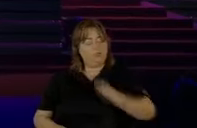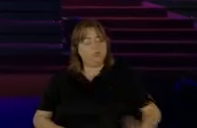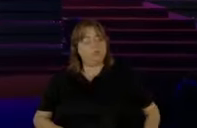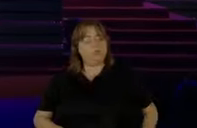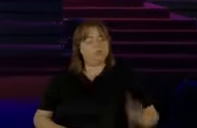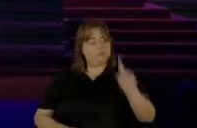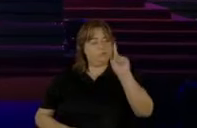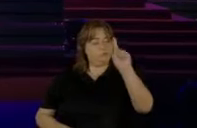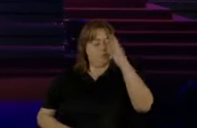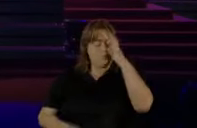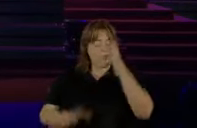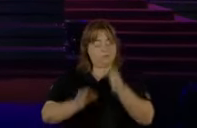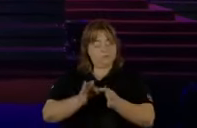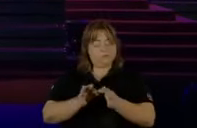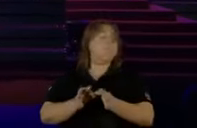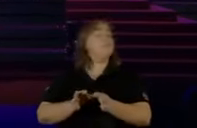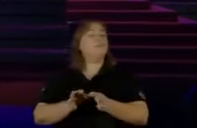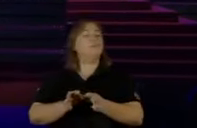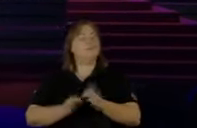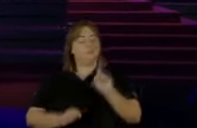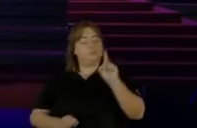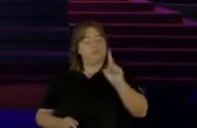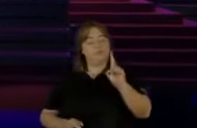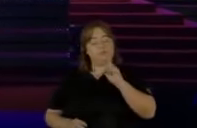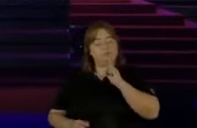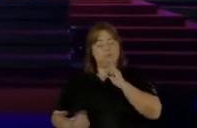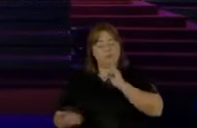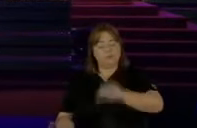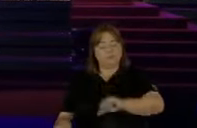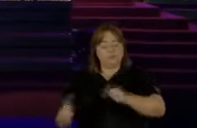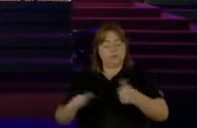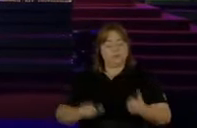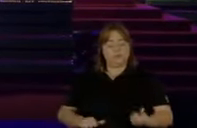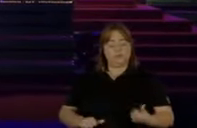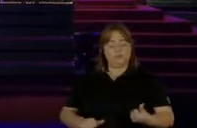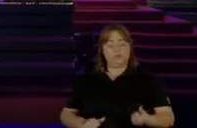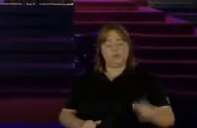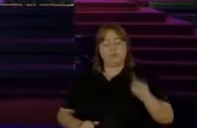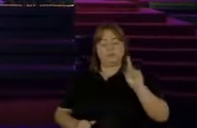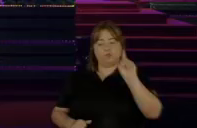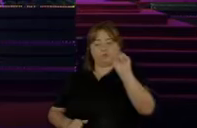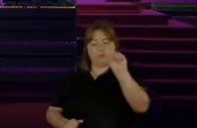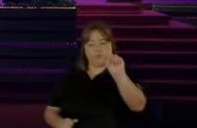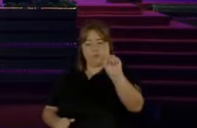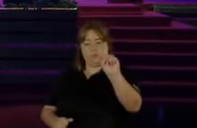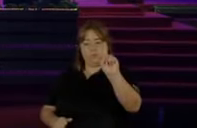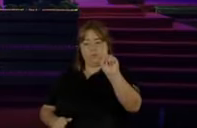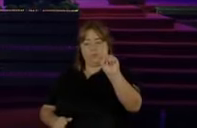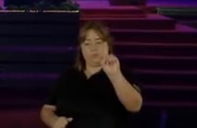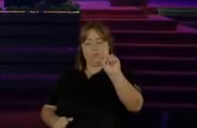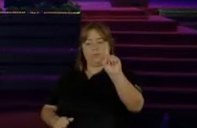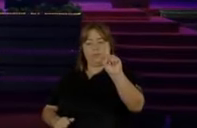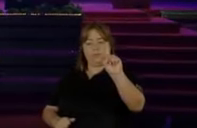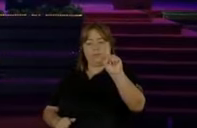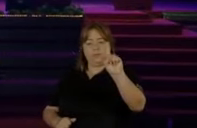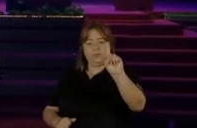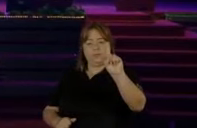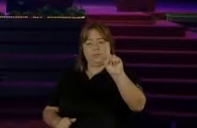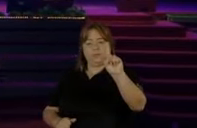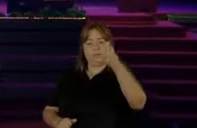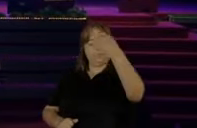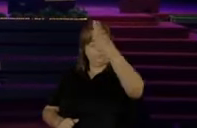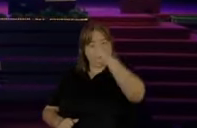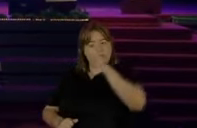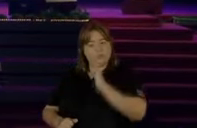fe. ¿Qué nos une? Un bautismo. ¿Qué nos une? Un